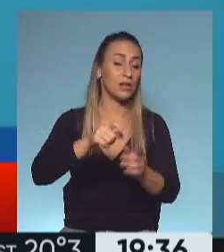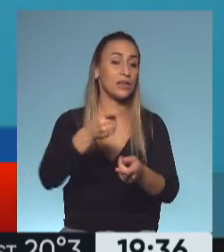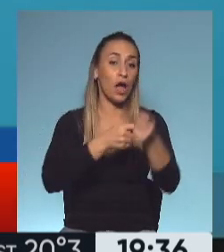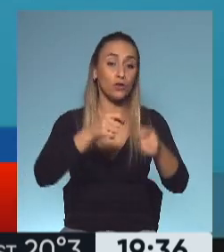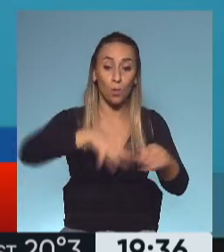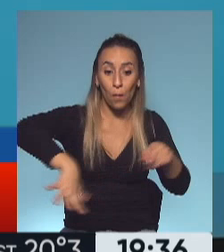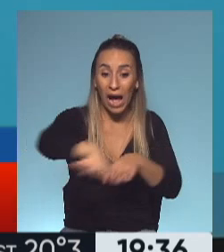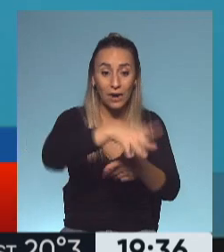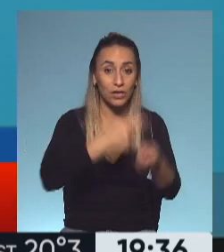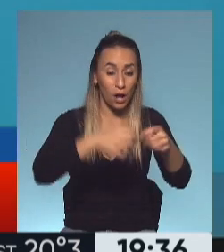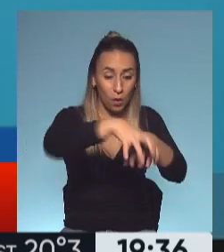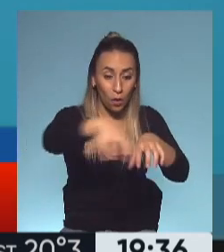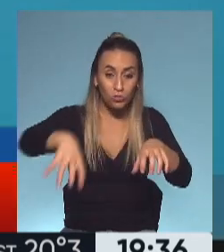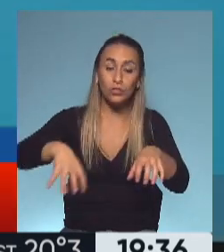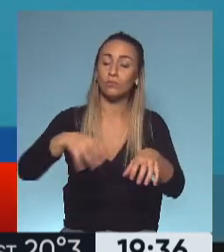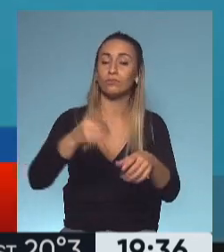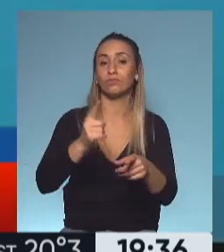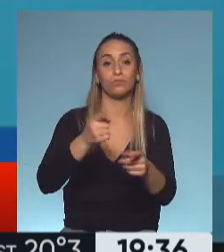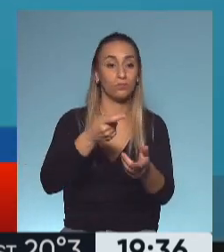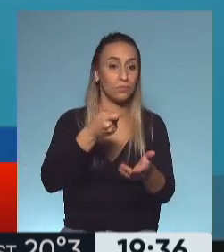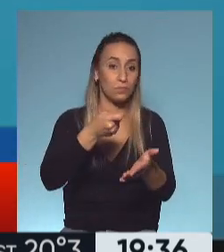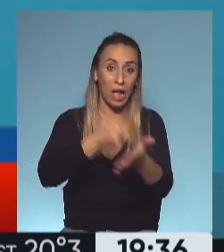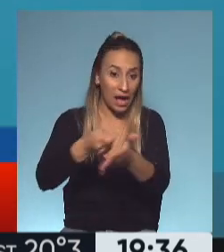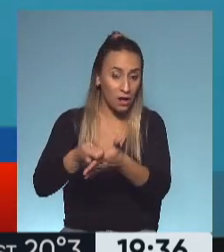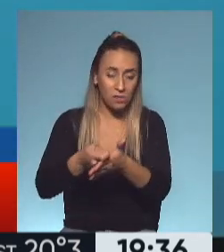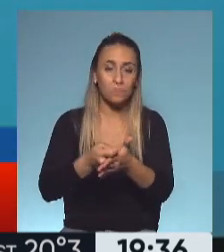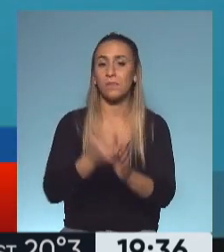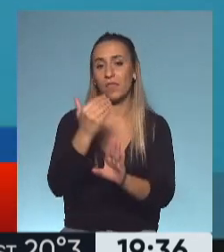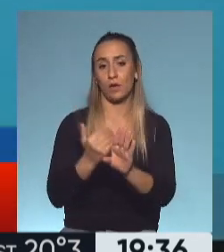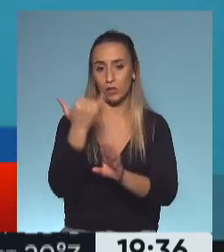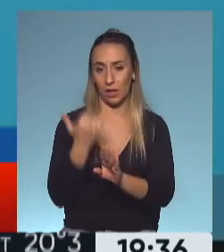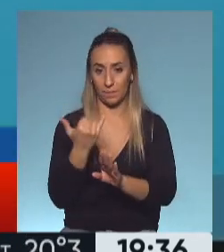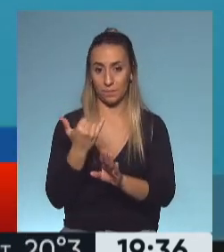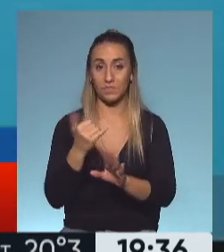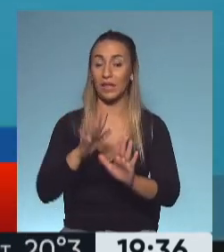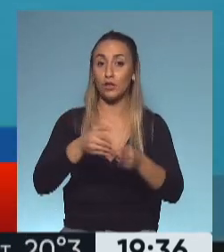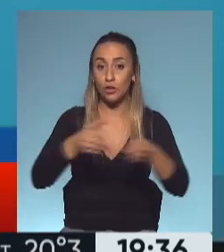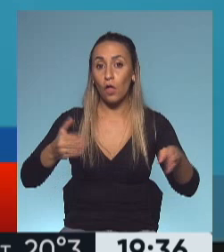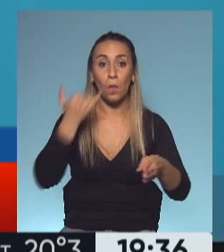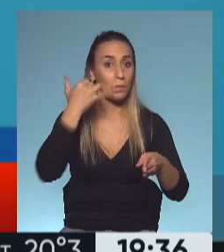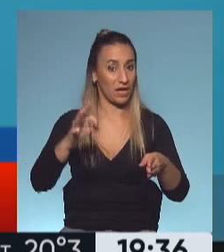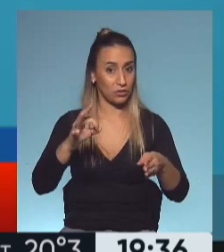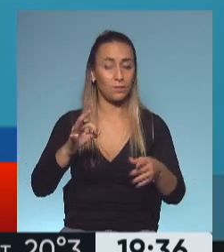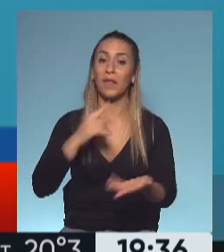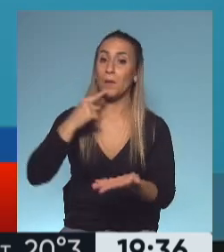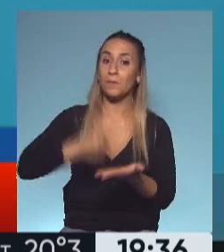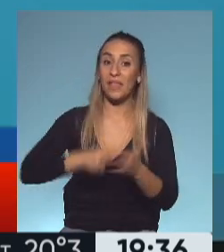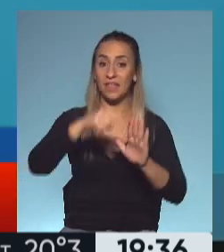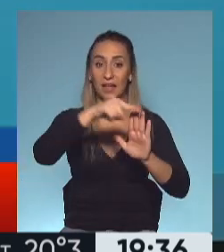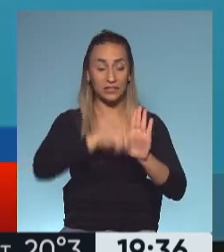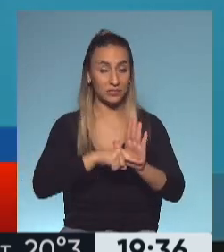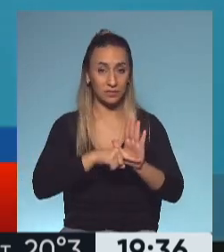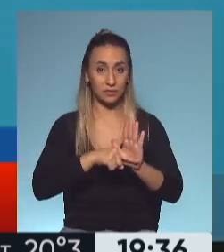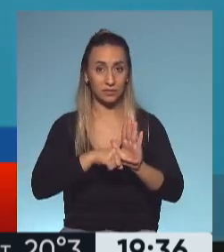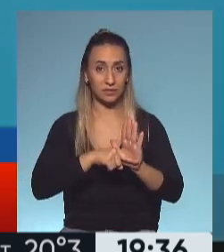la política se va a extender durante todo el mes de mayo. Repito, medidas destinadas